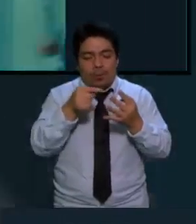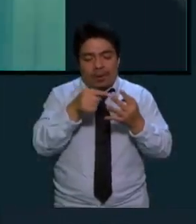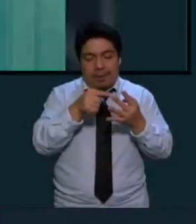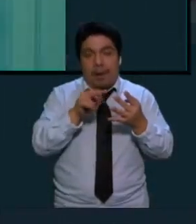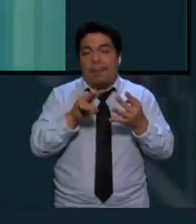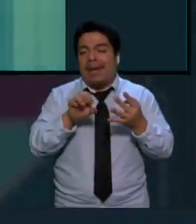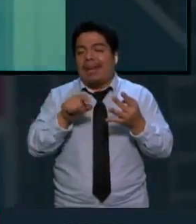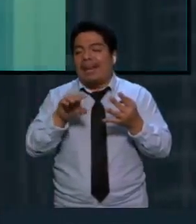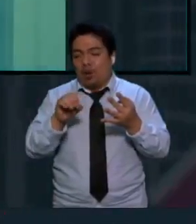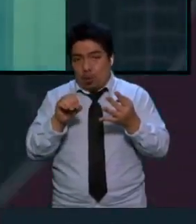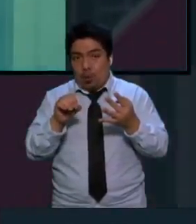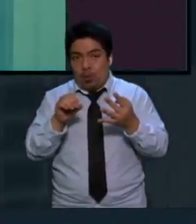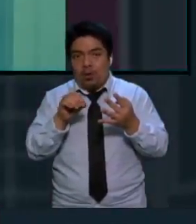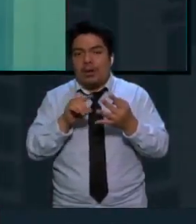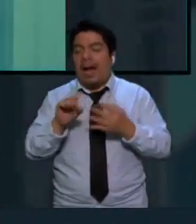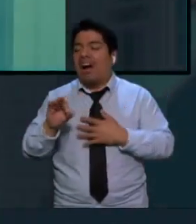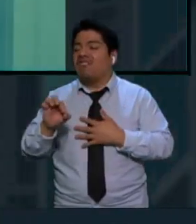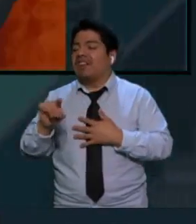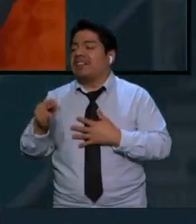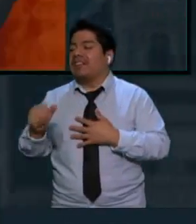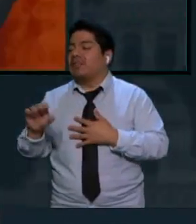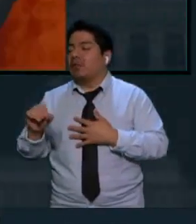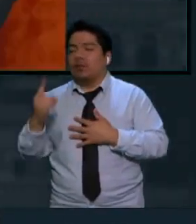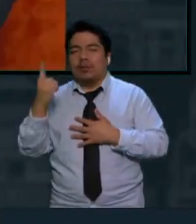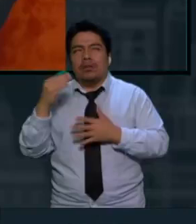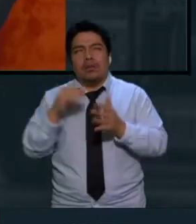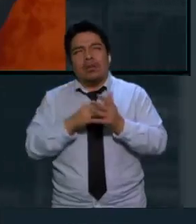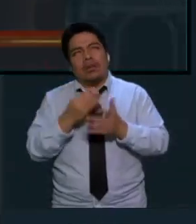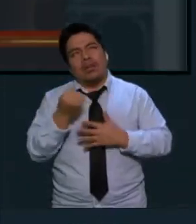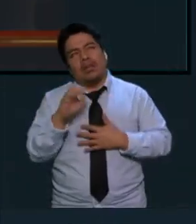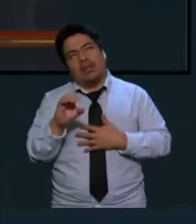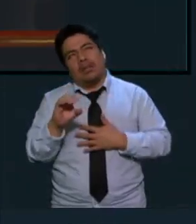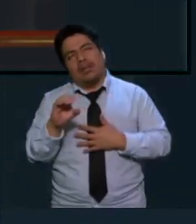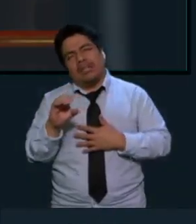La hizo Alfred Hitchcock en